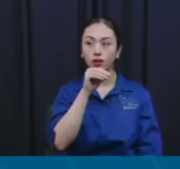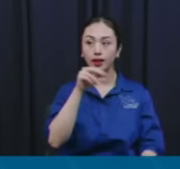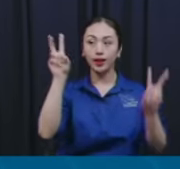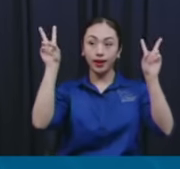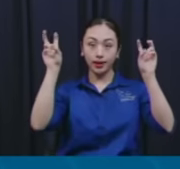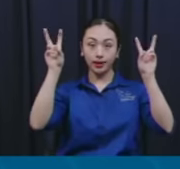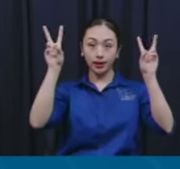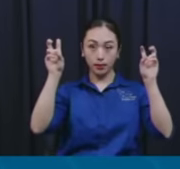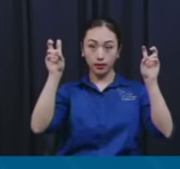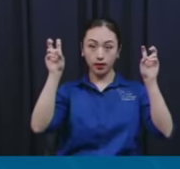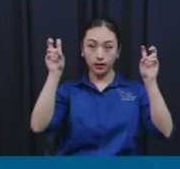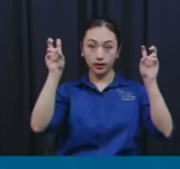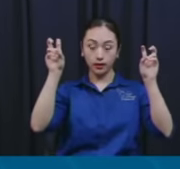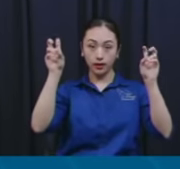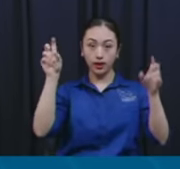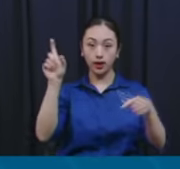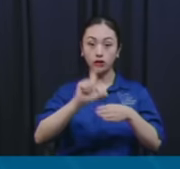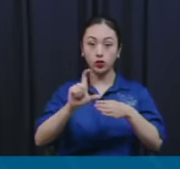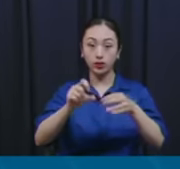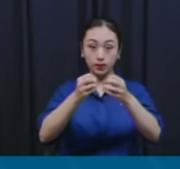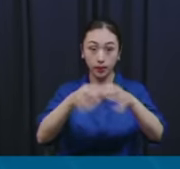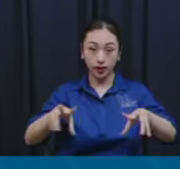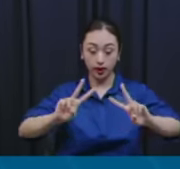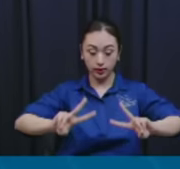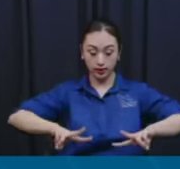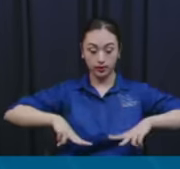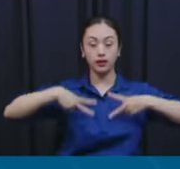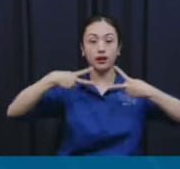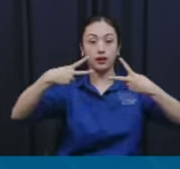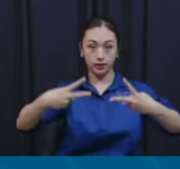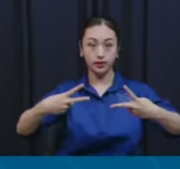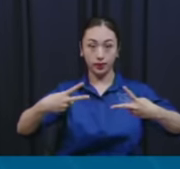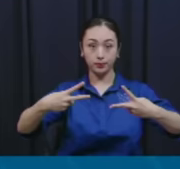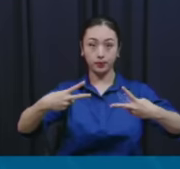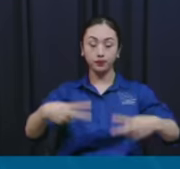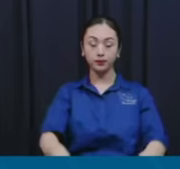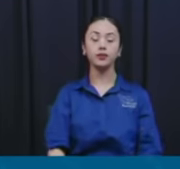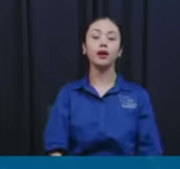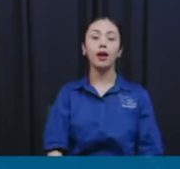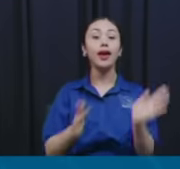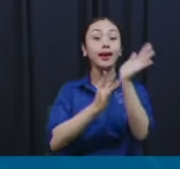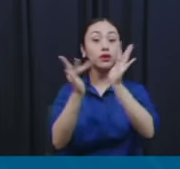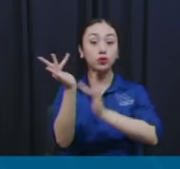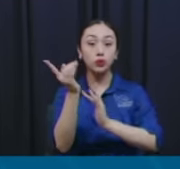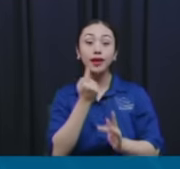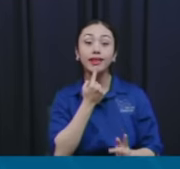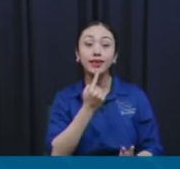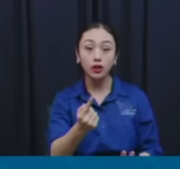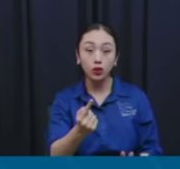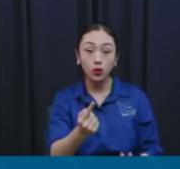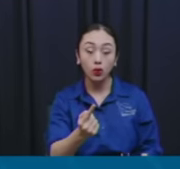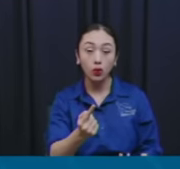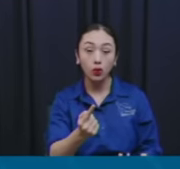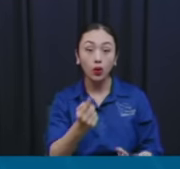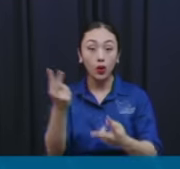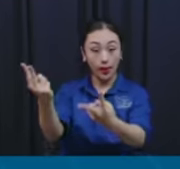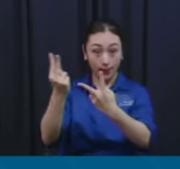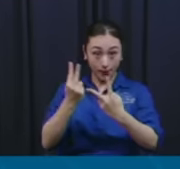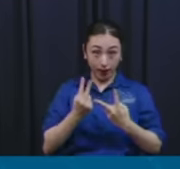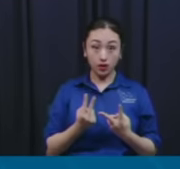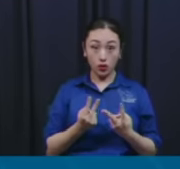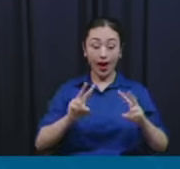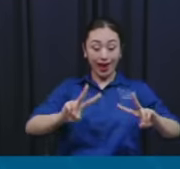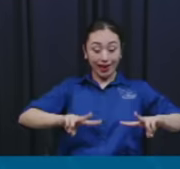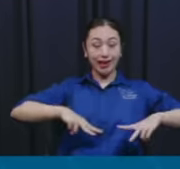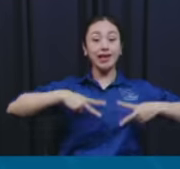lo perdido el señor Jesucristo eh dijo claramente que él había venido para recuperar lo que se había